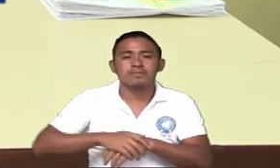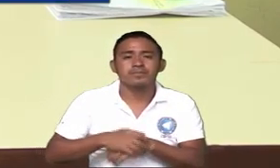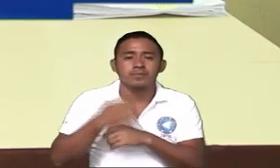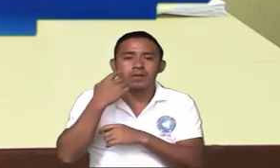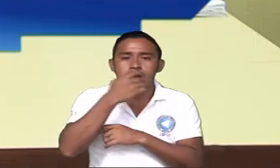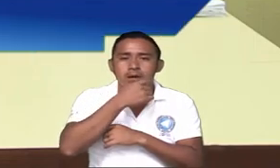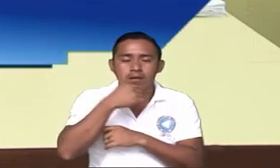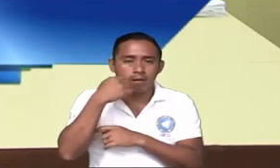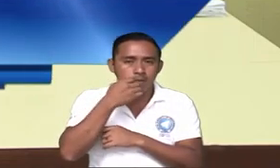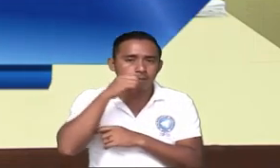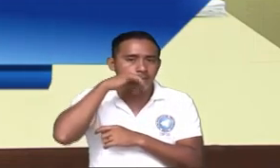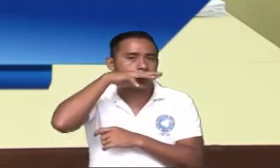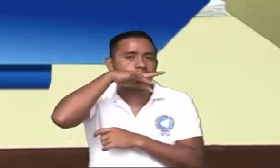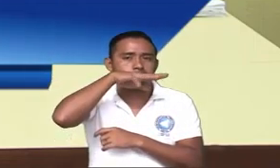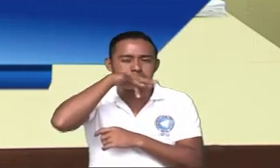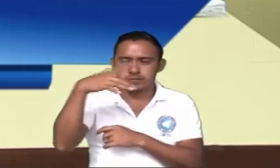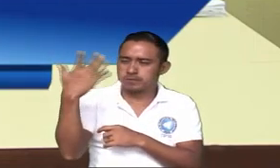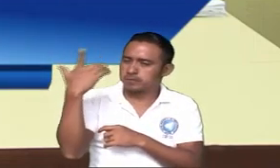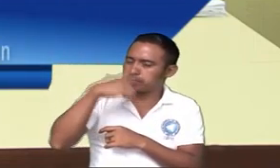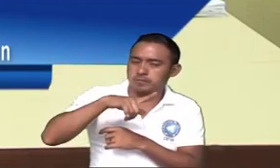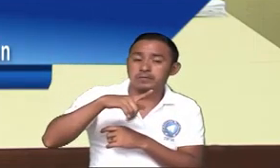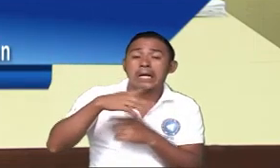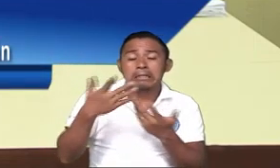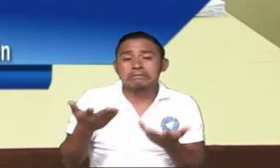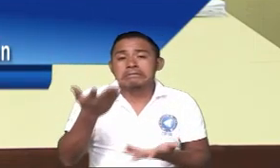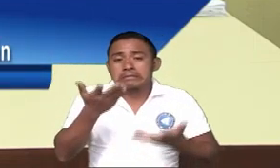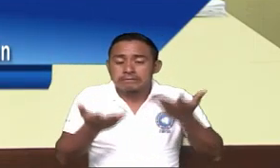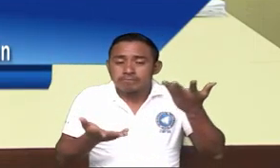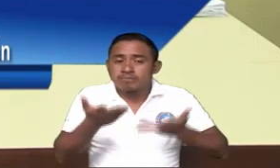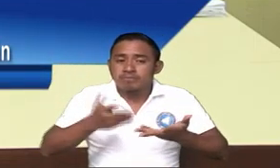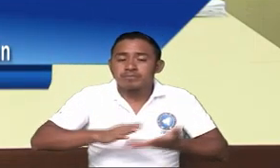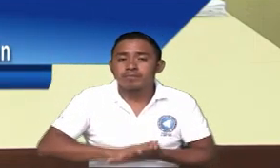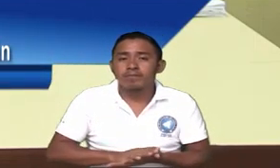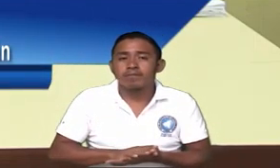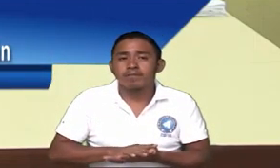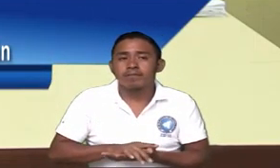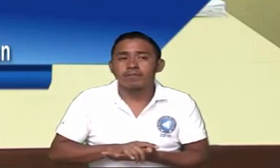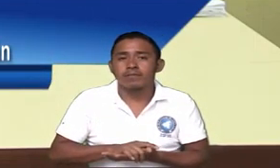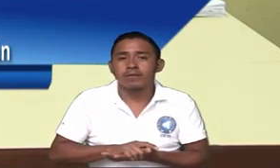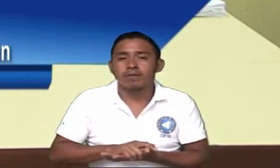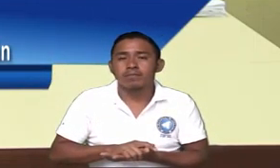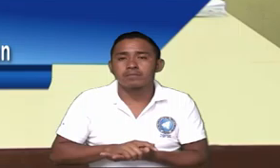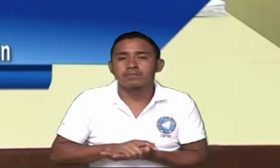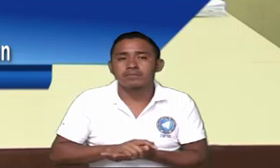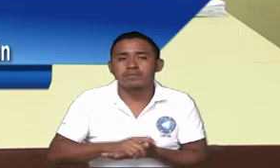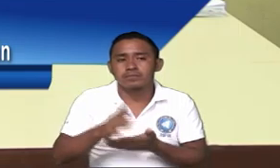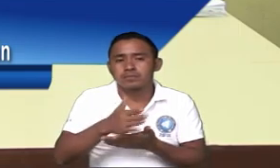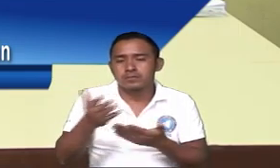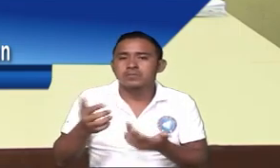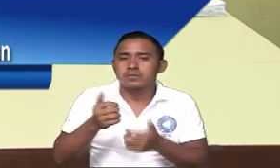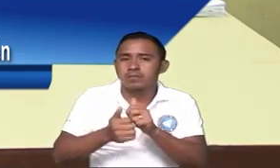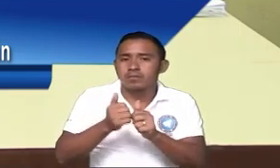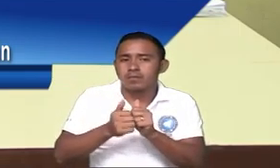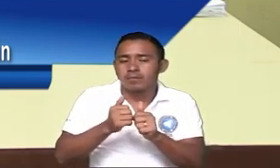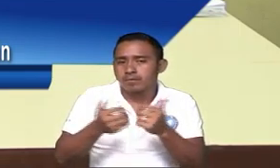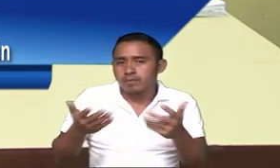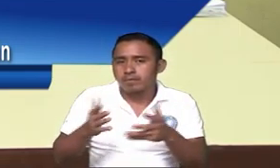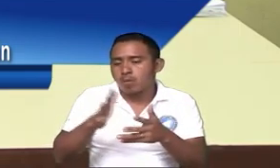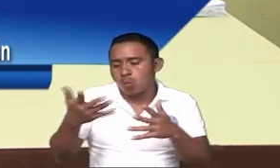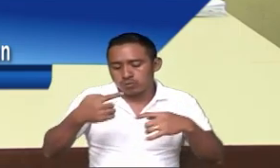oral, pero puede estar asociada también a que involucra a otros órganos de nuestro cuerpo.